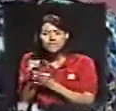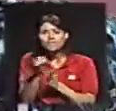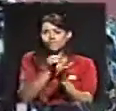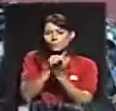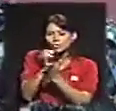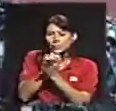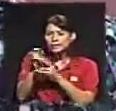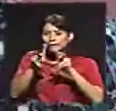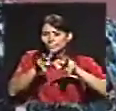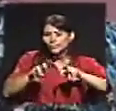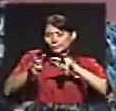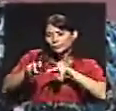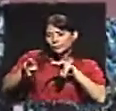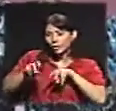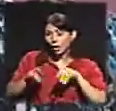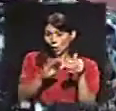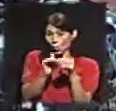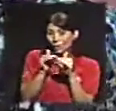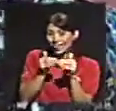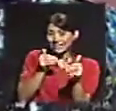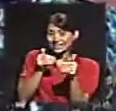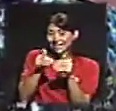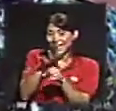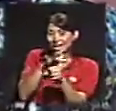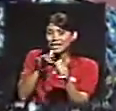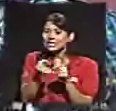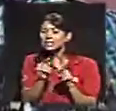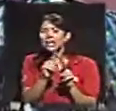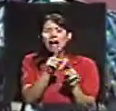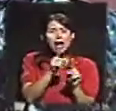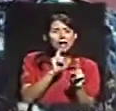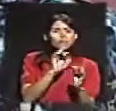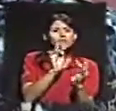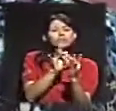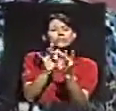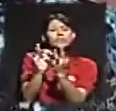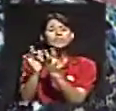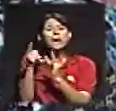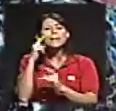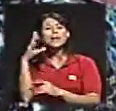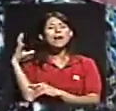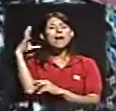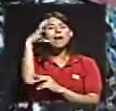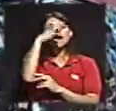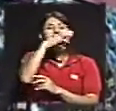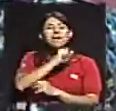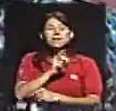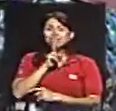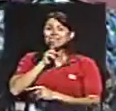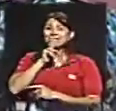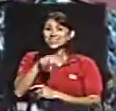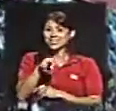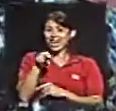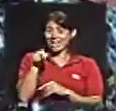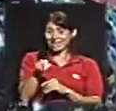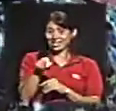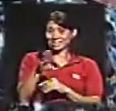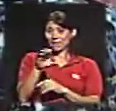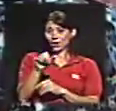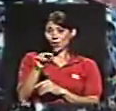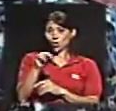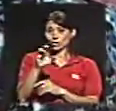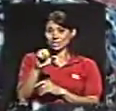las comunidades aledañas a la isla y a determinar que efectivamente esa concesión no procede y